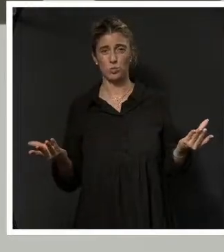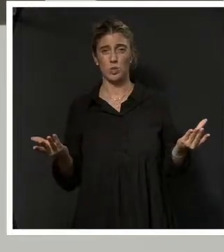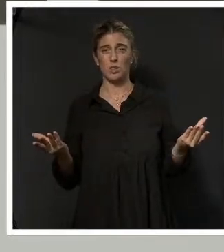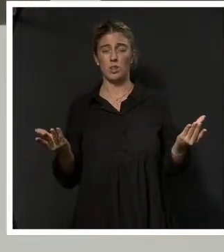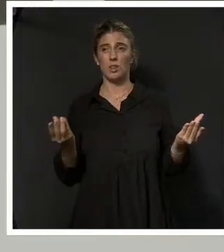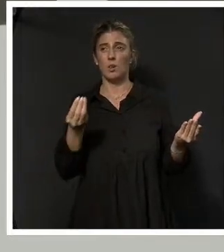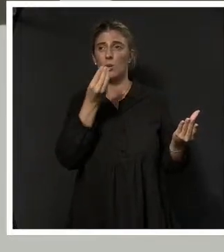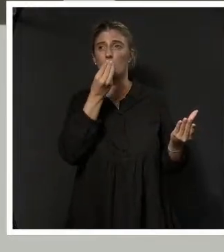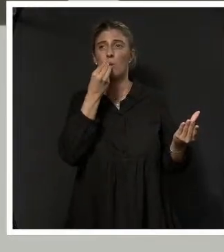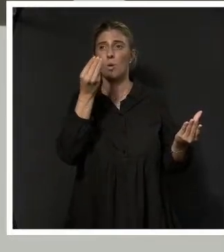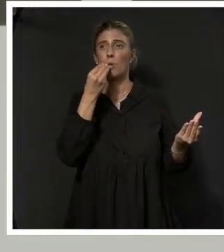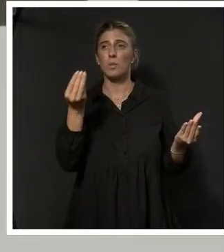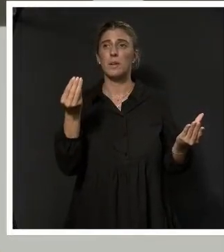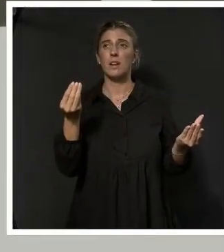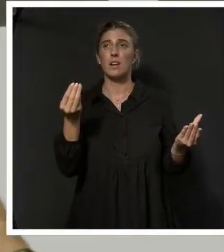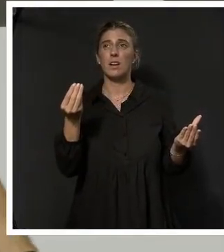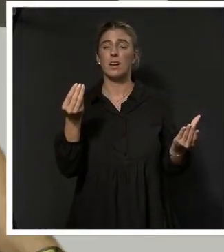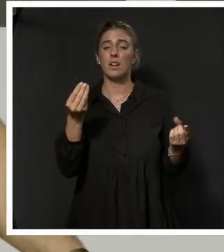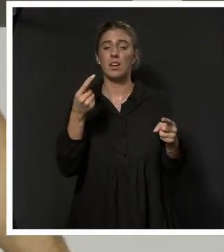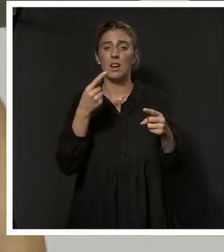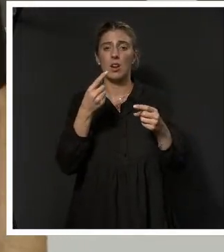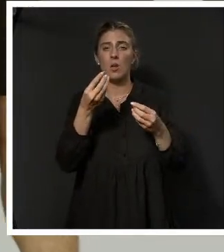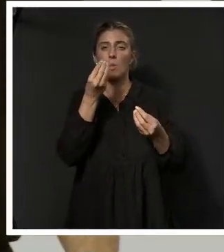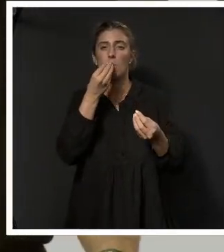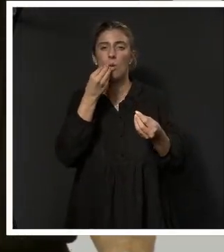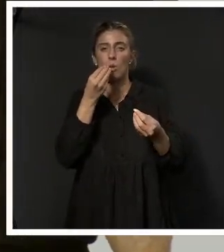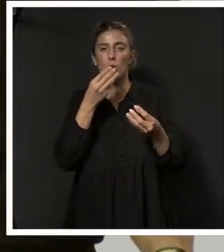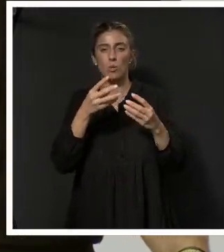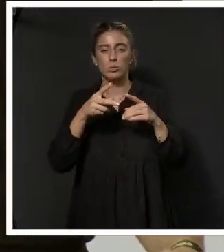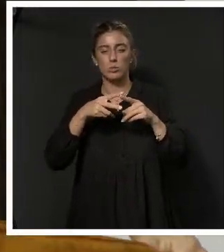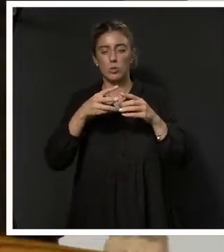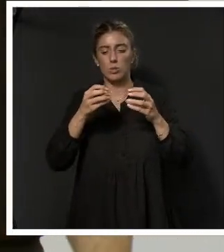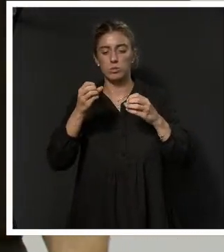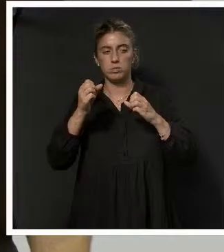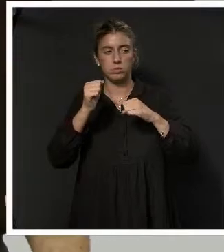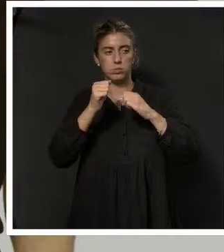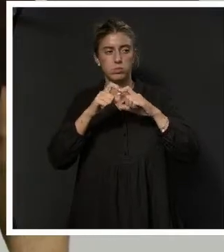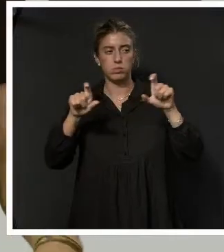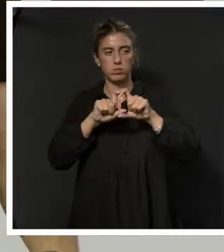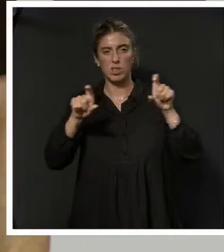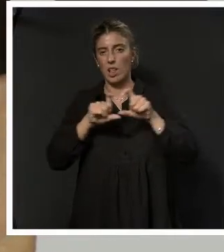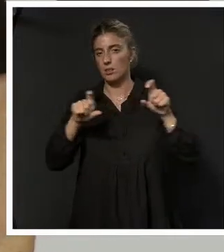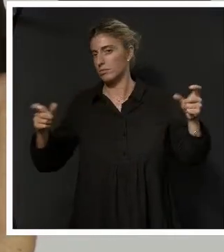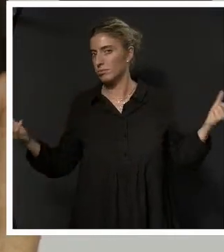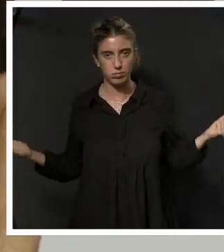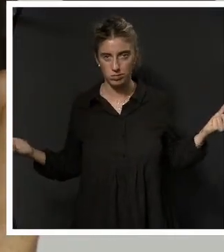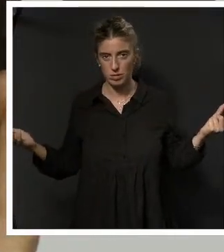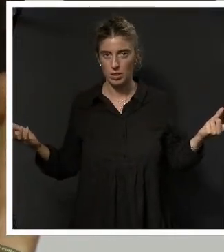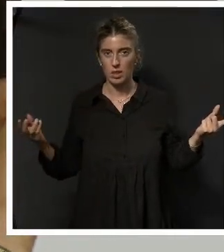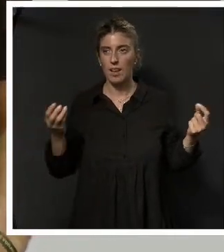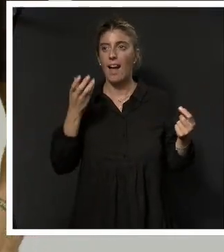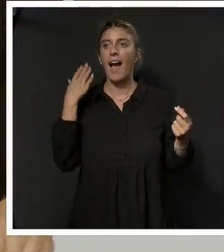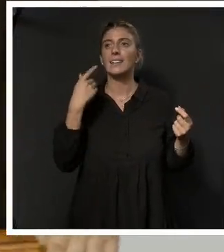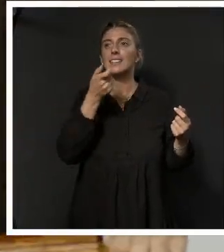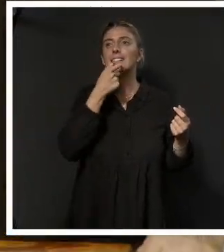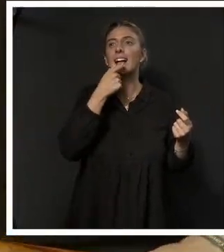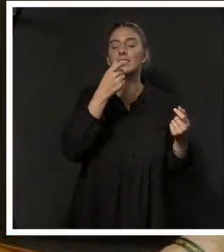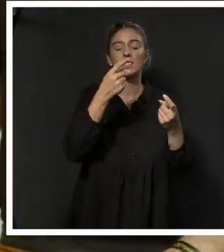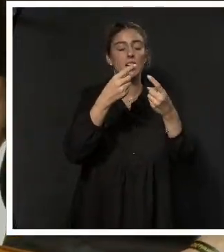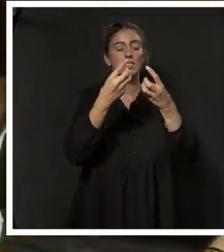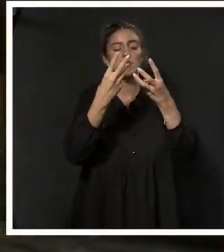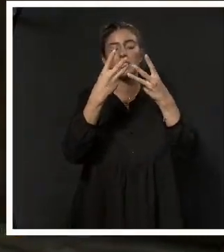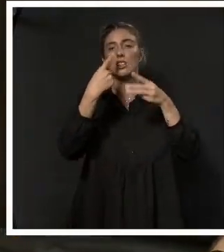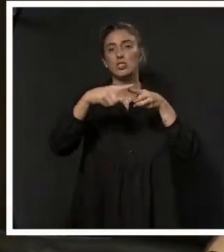consumir la cantidad de productos elaborados de industria que quieras que no le van se falla no son unas galletas llevaban tres ingredientes